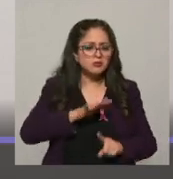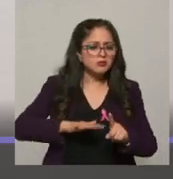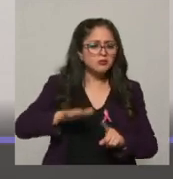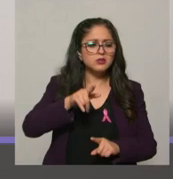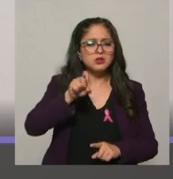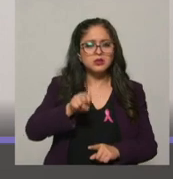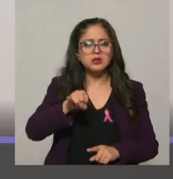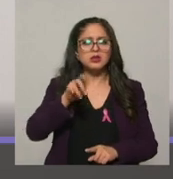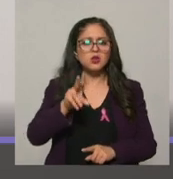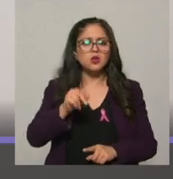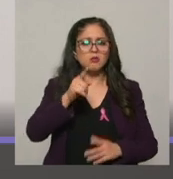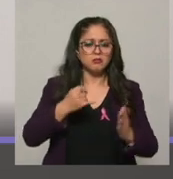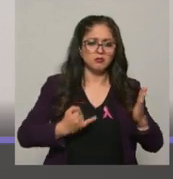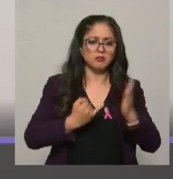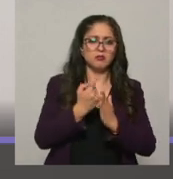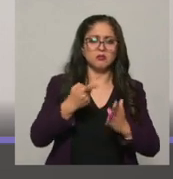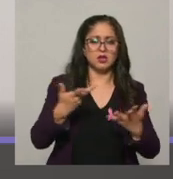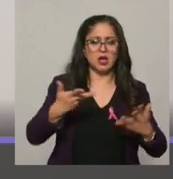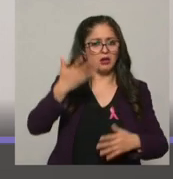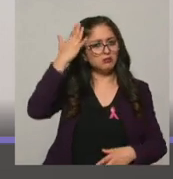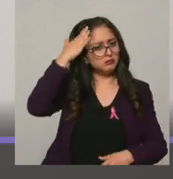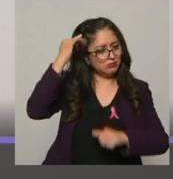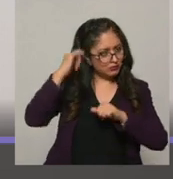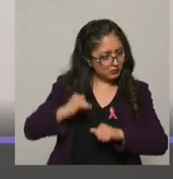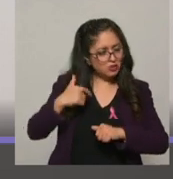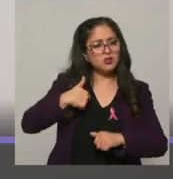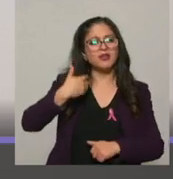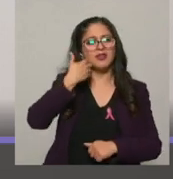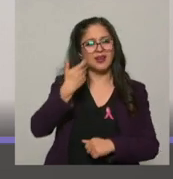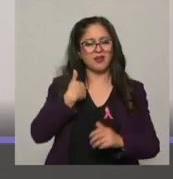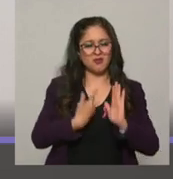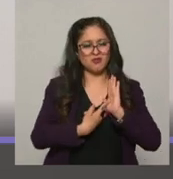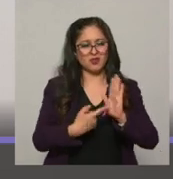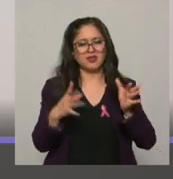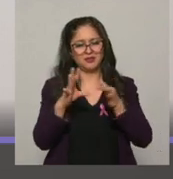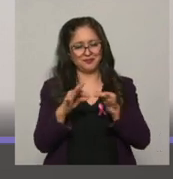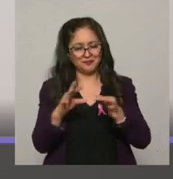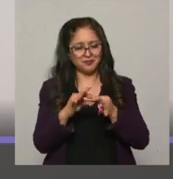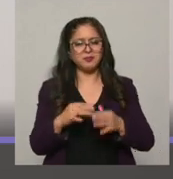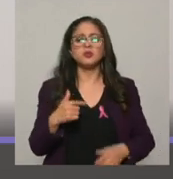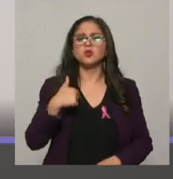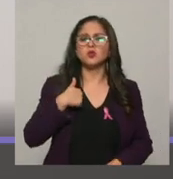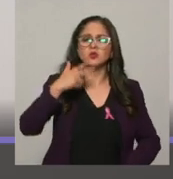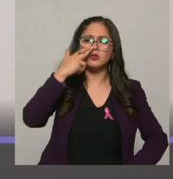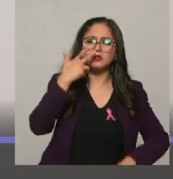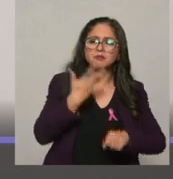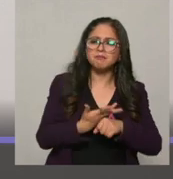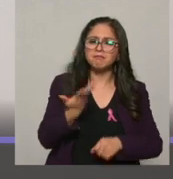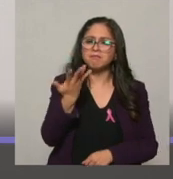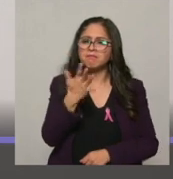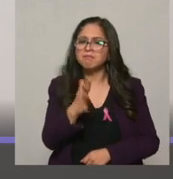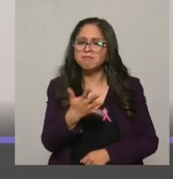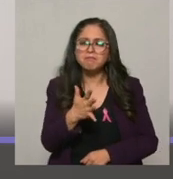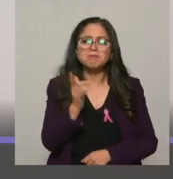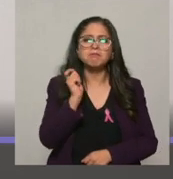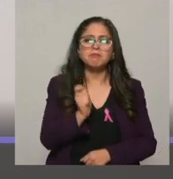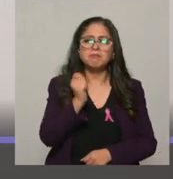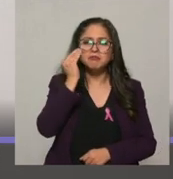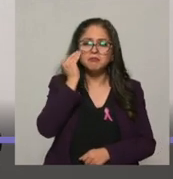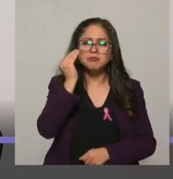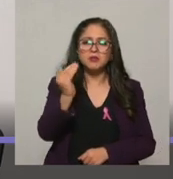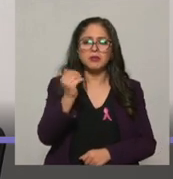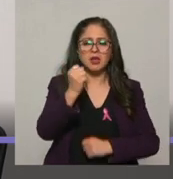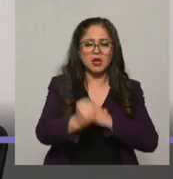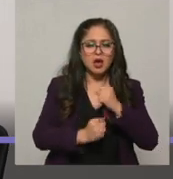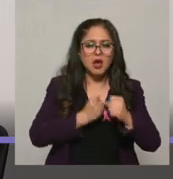de decisiones que hacen las autoridades, fíjense que les quiero compartir, yo me di a la tarea de revisar, llevo más o menos todo lo que va